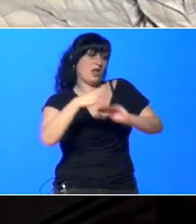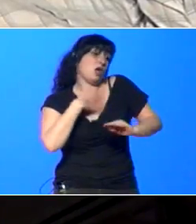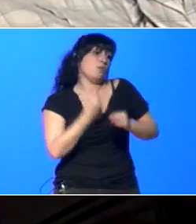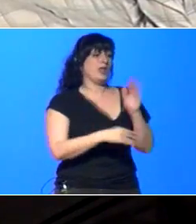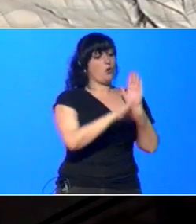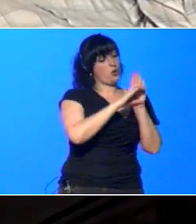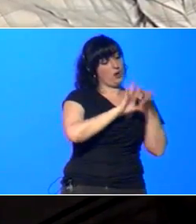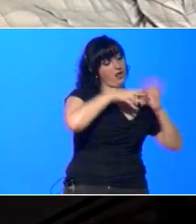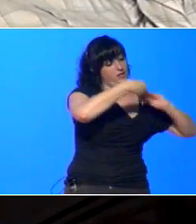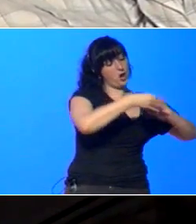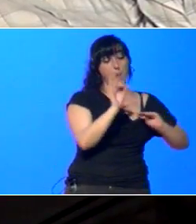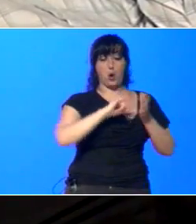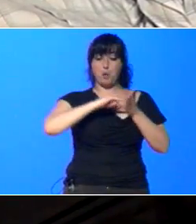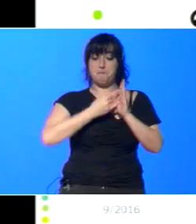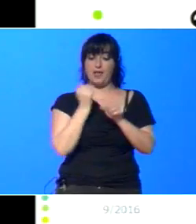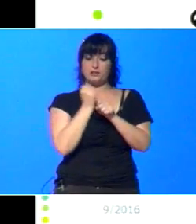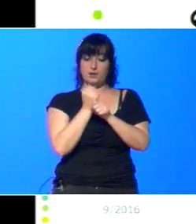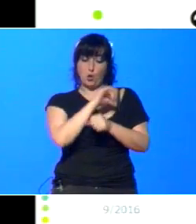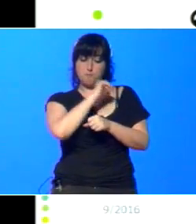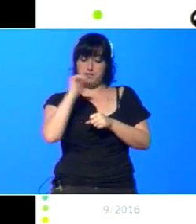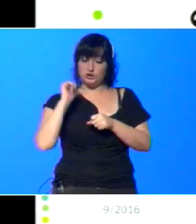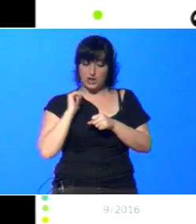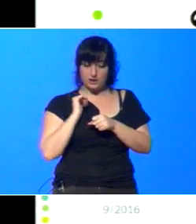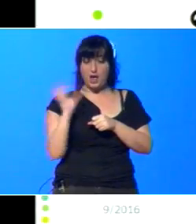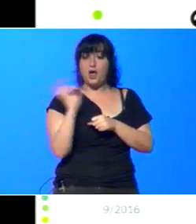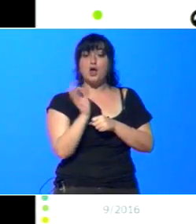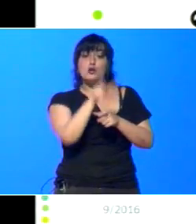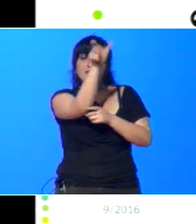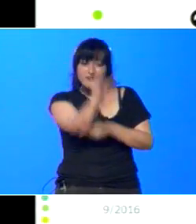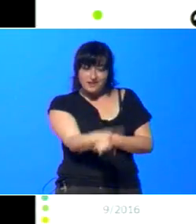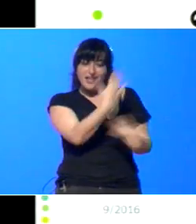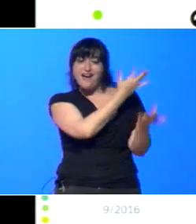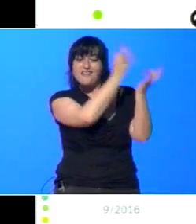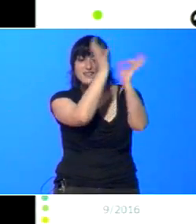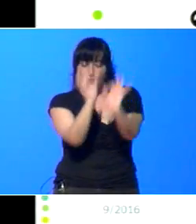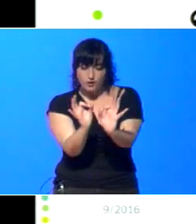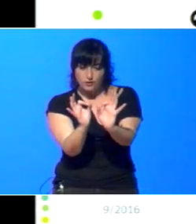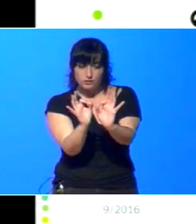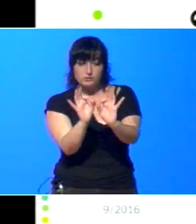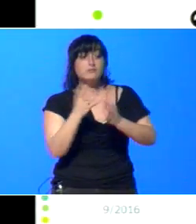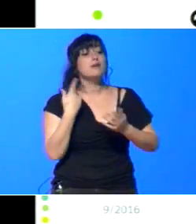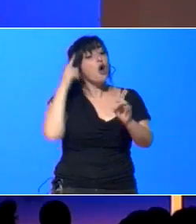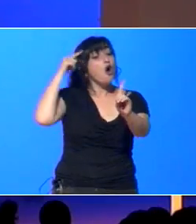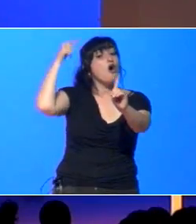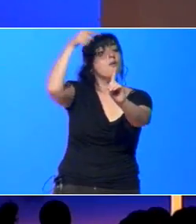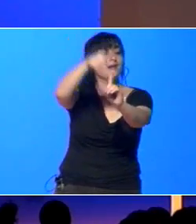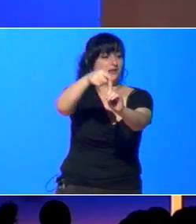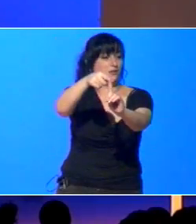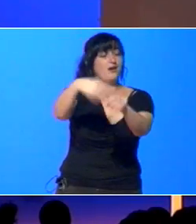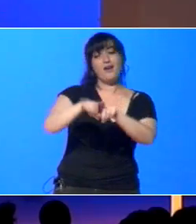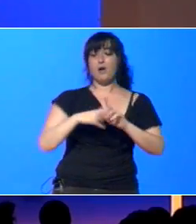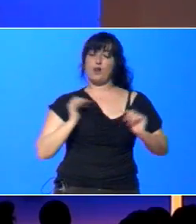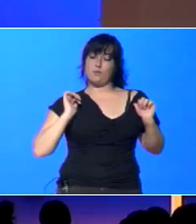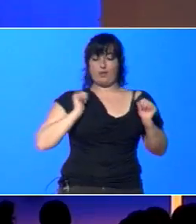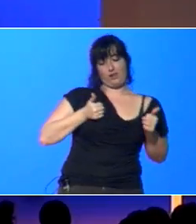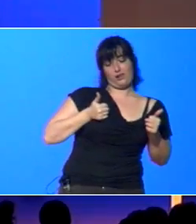que puede ser un plan de trabajo personalizado, que puede ser una planificación centrada en la persona. Pero como punto de llegada, nunca como punto de partida. Y